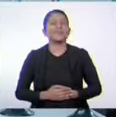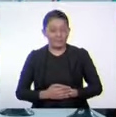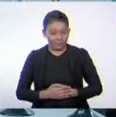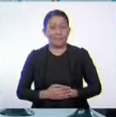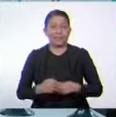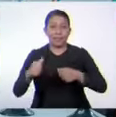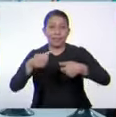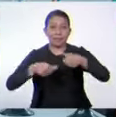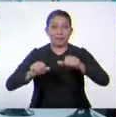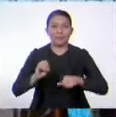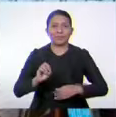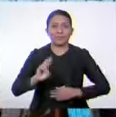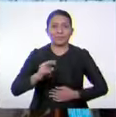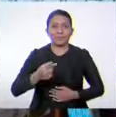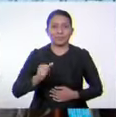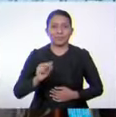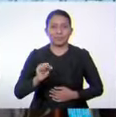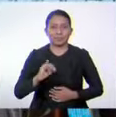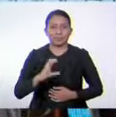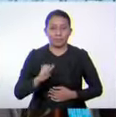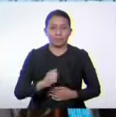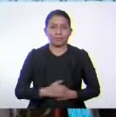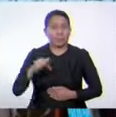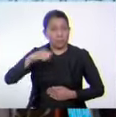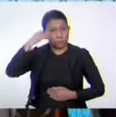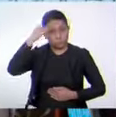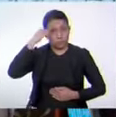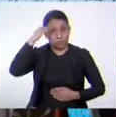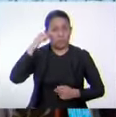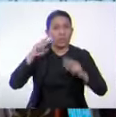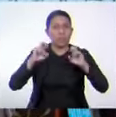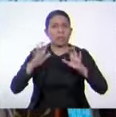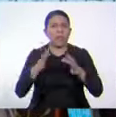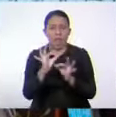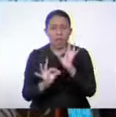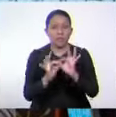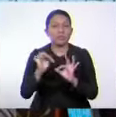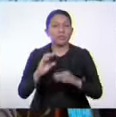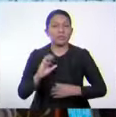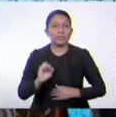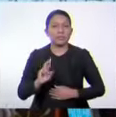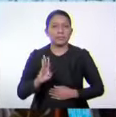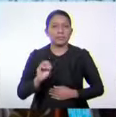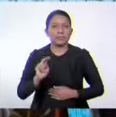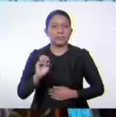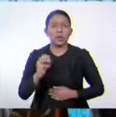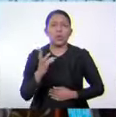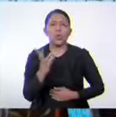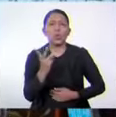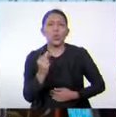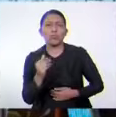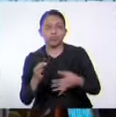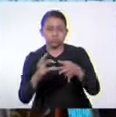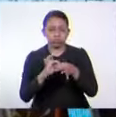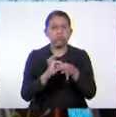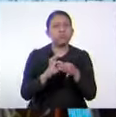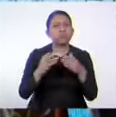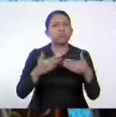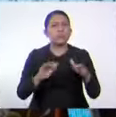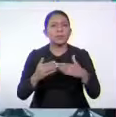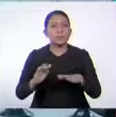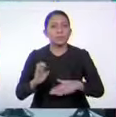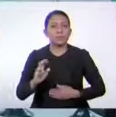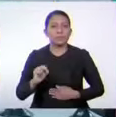química orgánica. Aprenderemos sobre el átomo de carbono, cuántos enlaces puede formar, sus